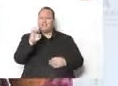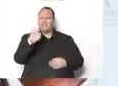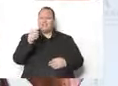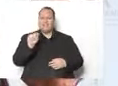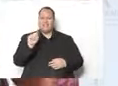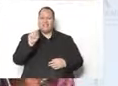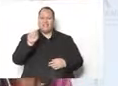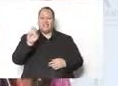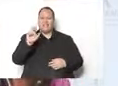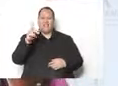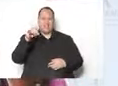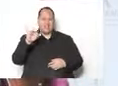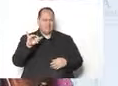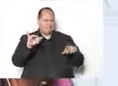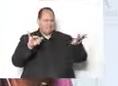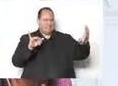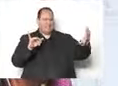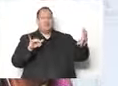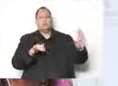a través de su